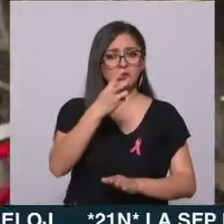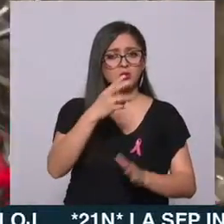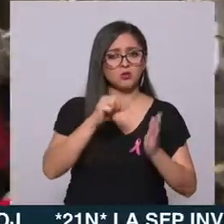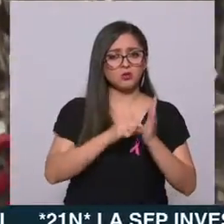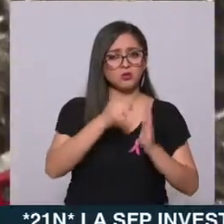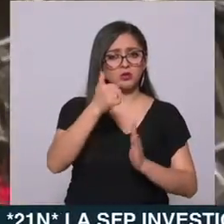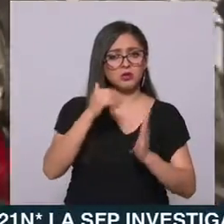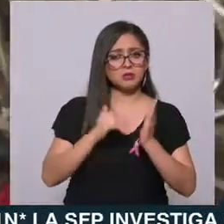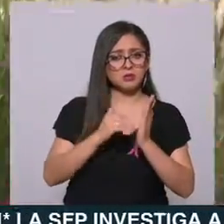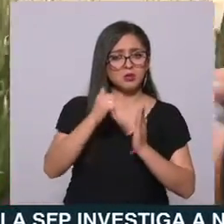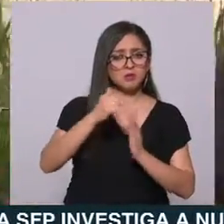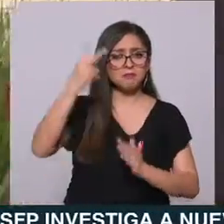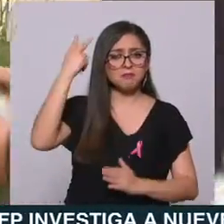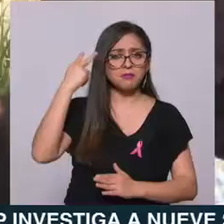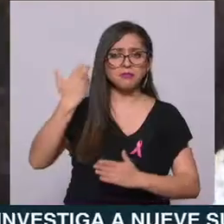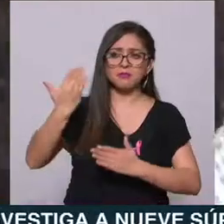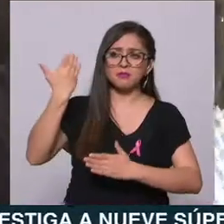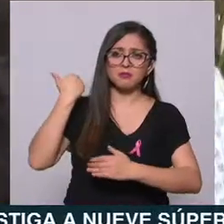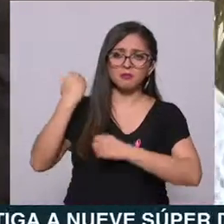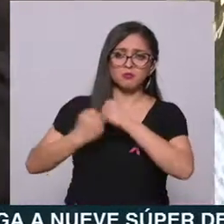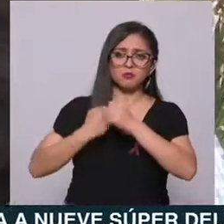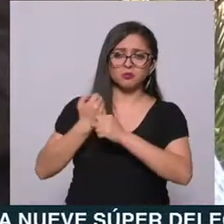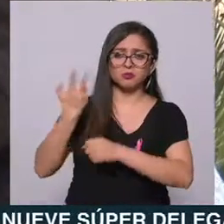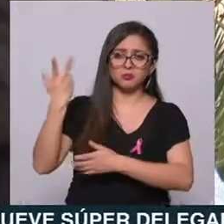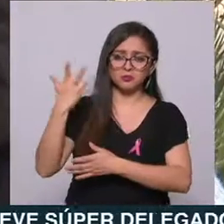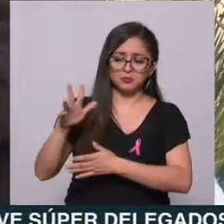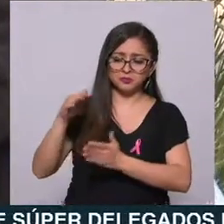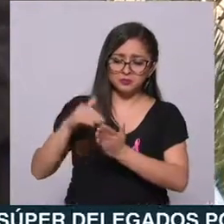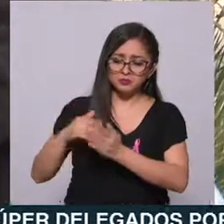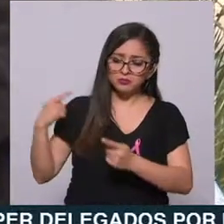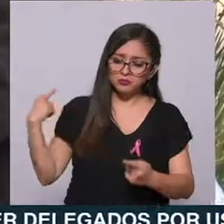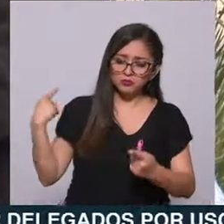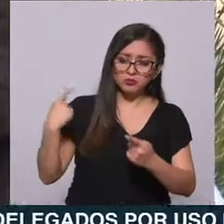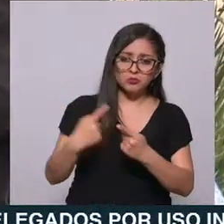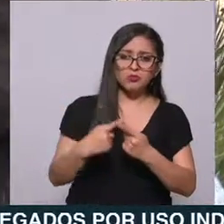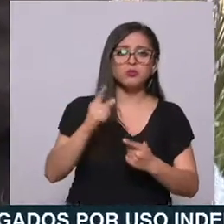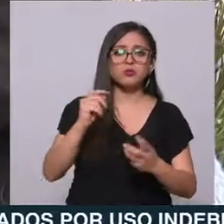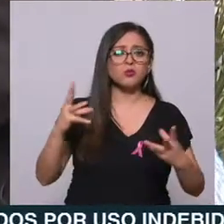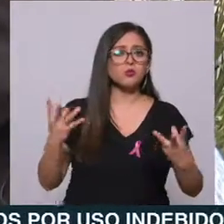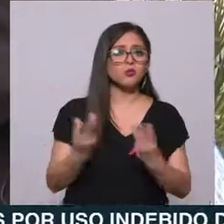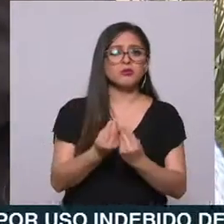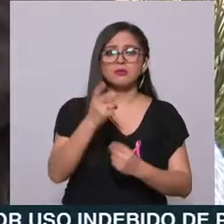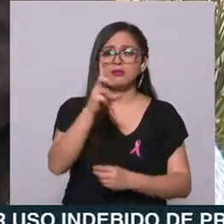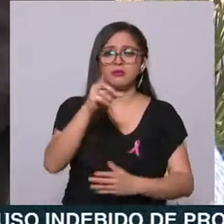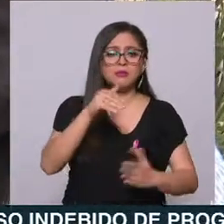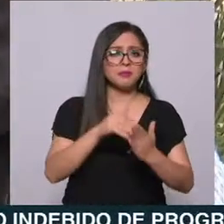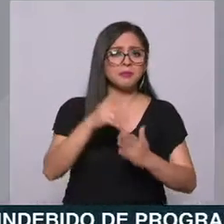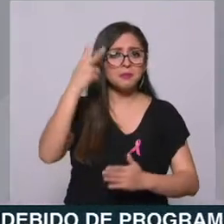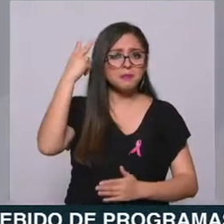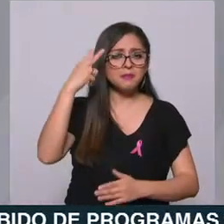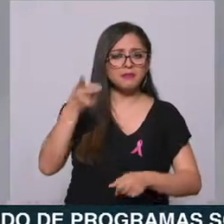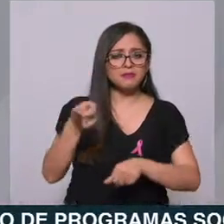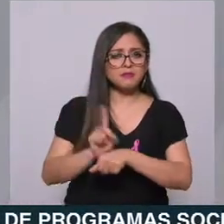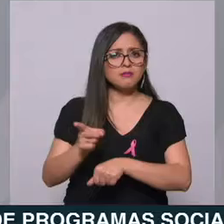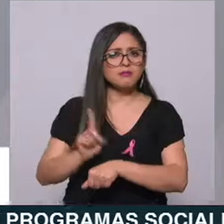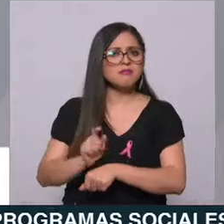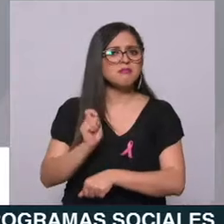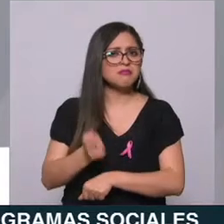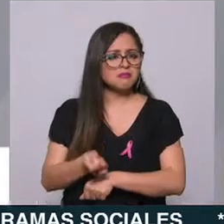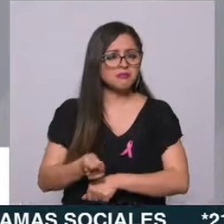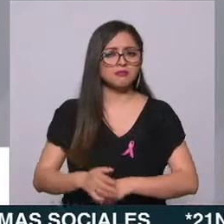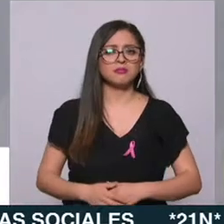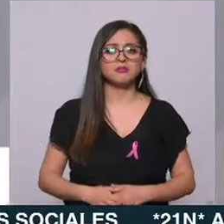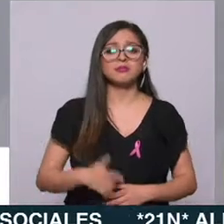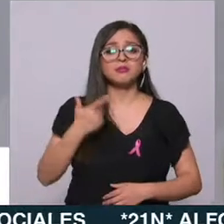viajes desde el 2010, lo que equivale a 30.000 viajes diarios. ¿Y cuál es el objetivo de la expansión? Mejorar la experiencia de las